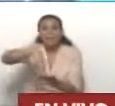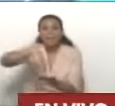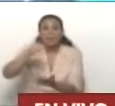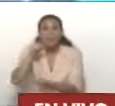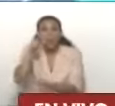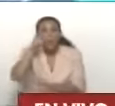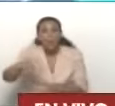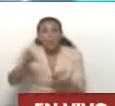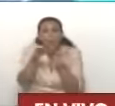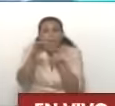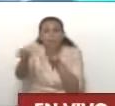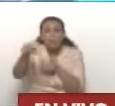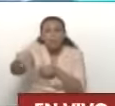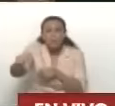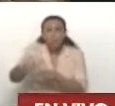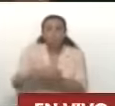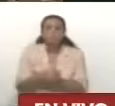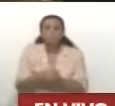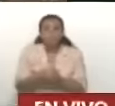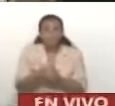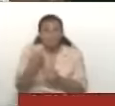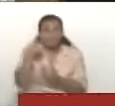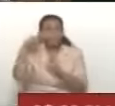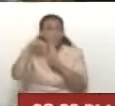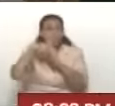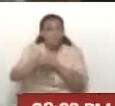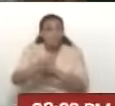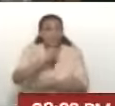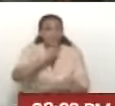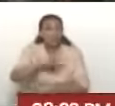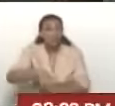Maturín. La Venezuela profunda.